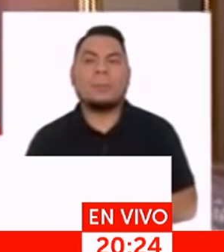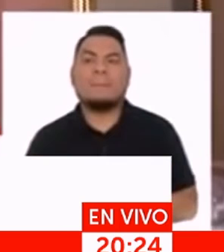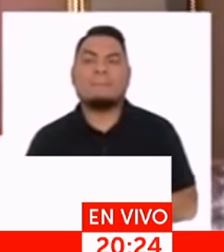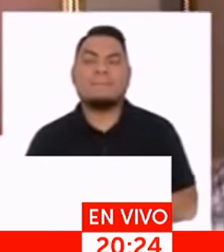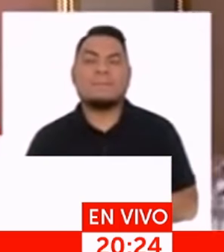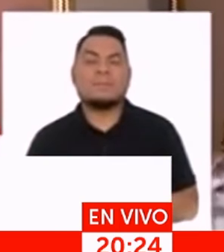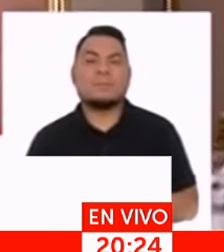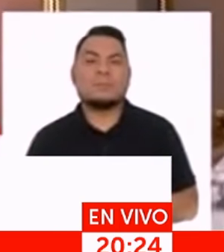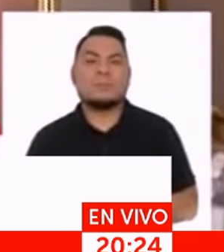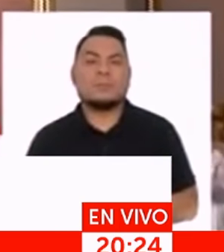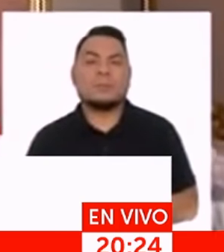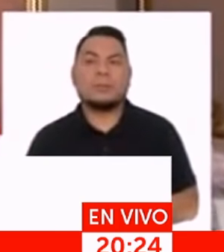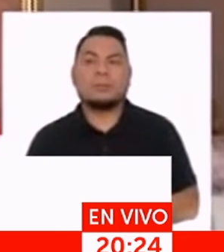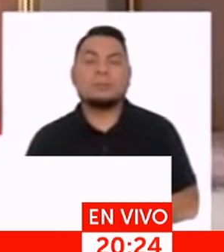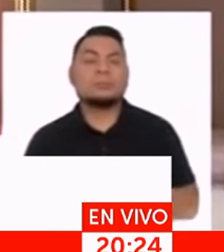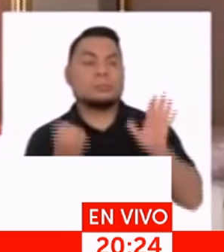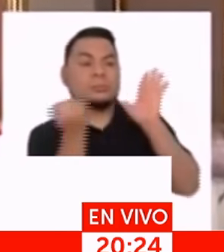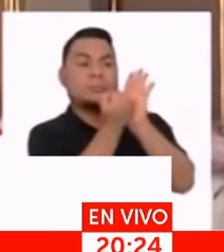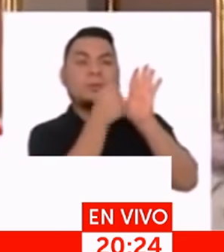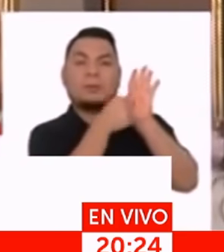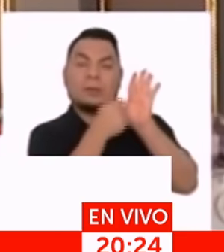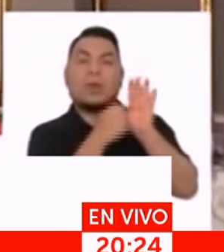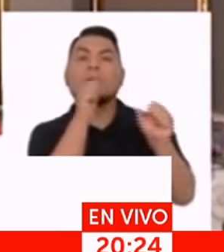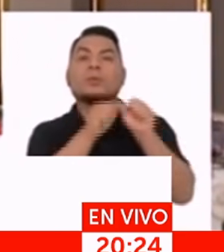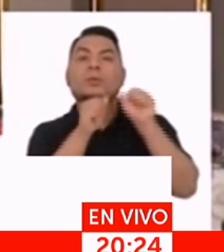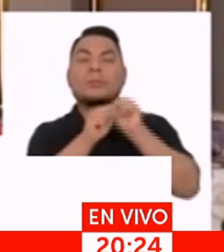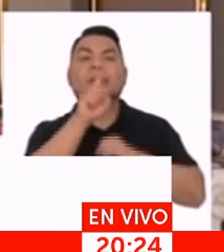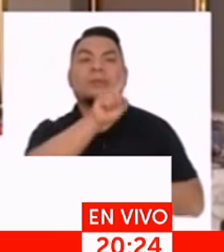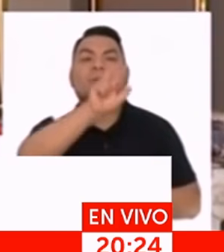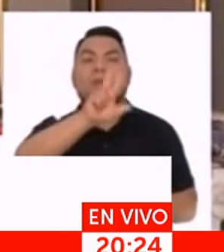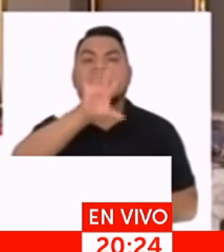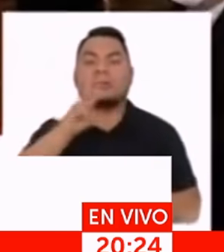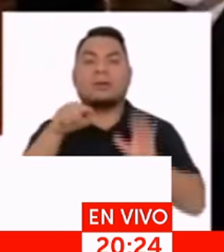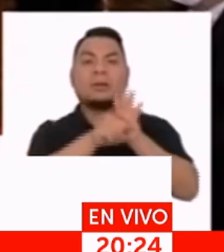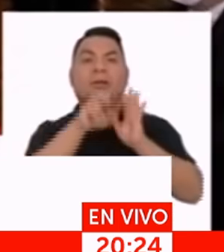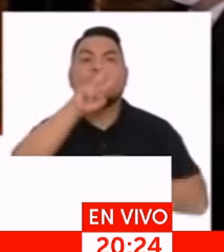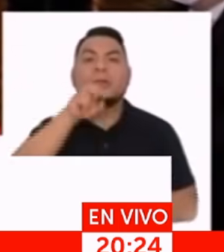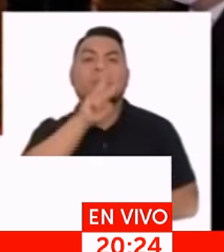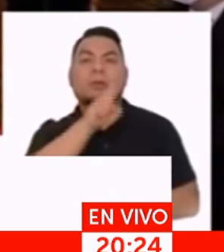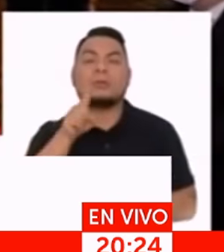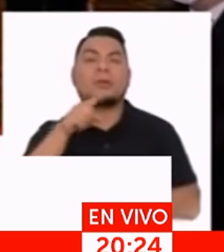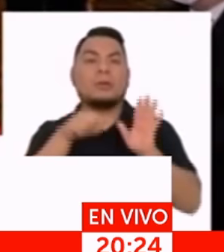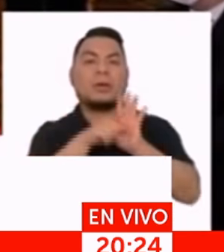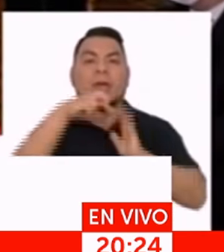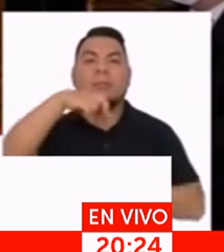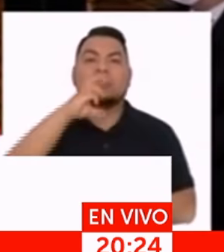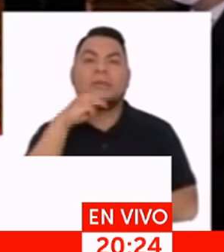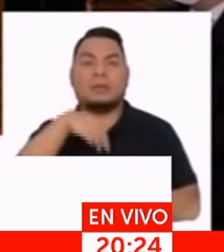la señora Mirta Vázquez. A continuación, la congresista oficialista por Perú Libre, Betty Chávez, juramenta al cargo.